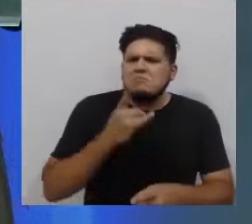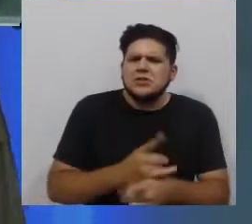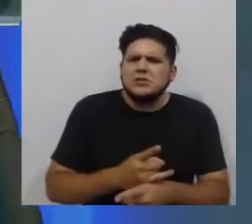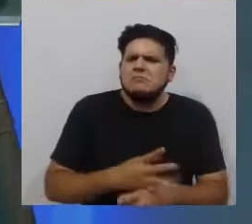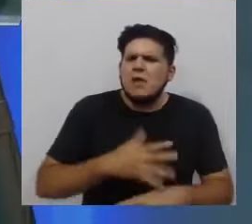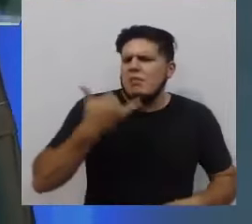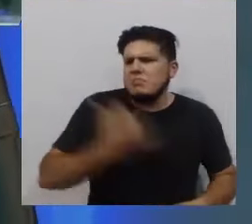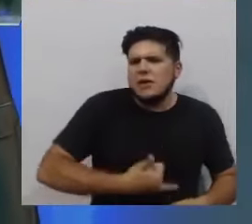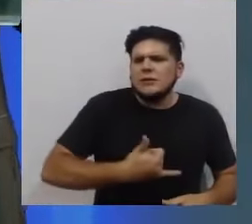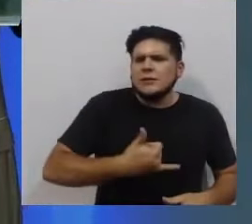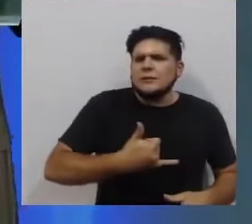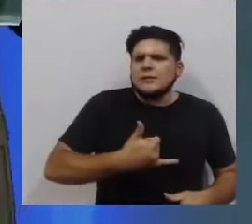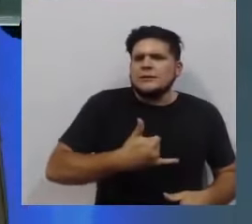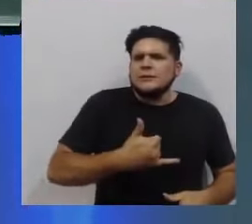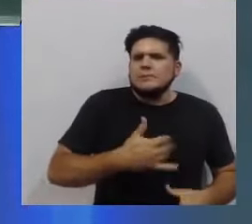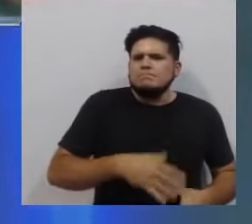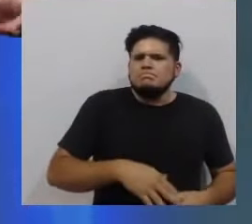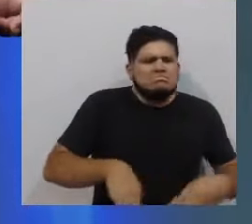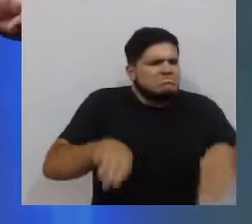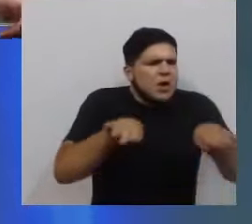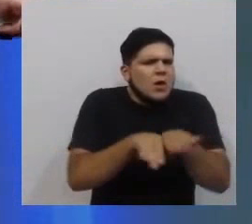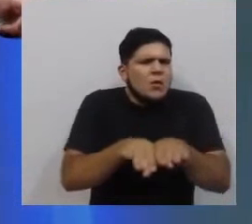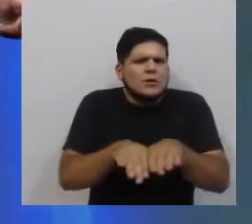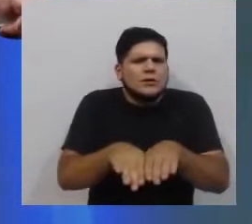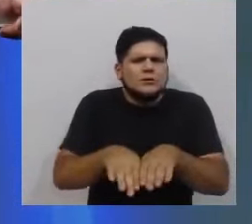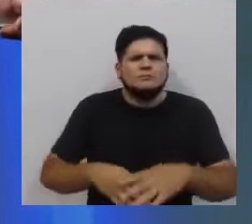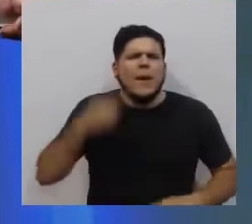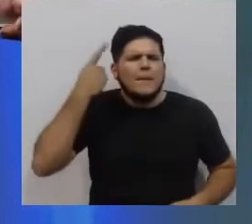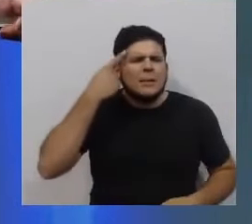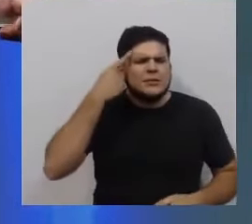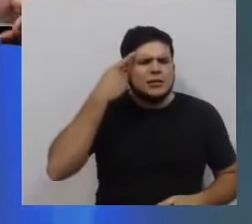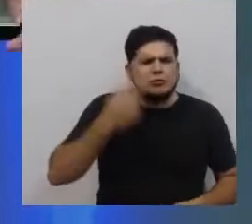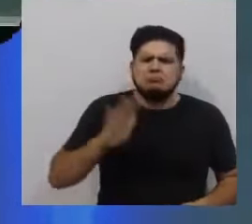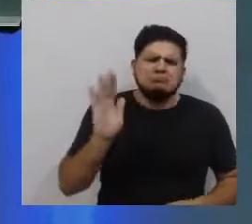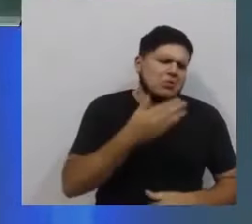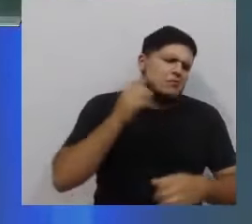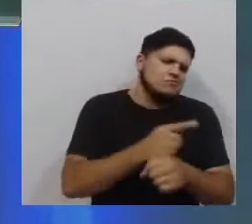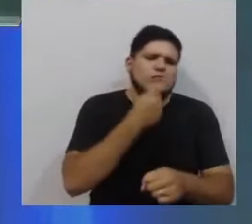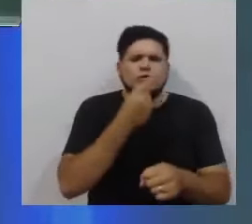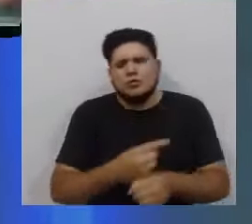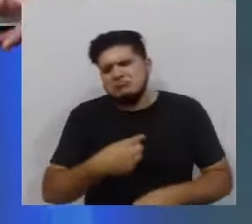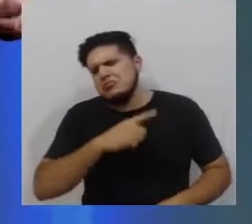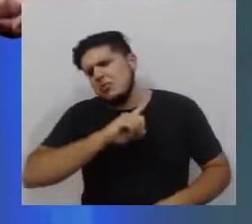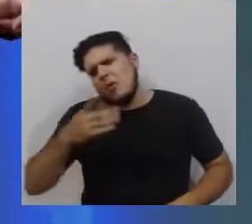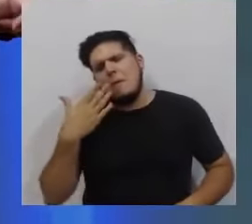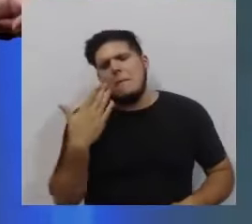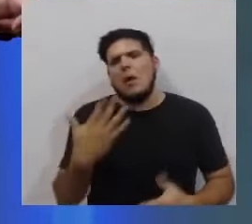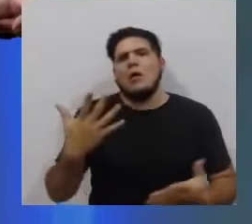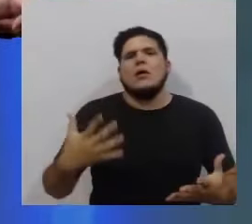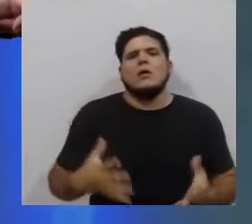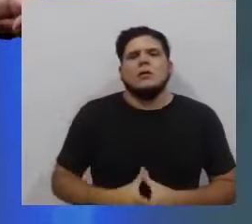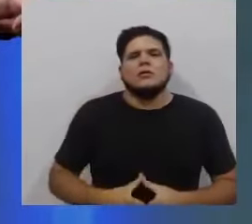no desarrolle crezca vean el mal en que estamos que